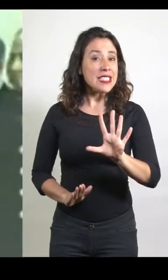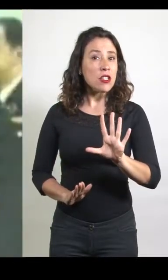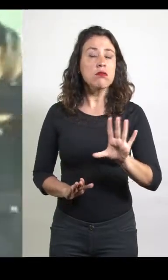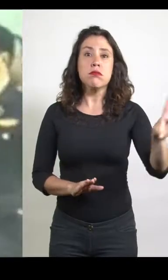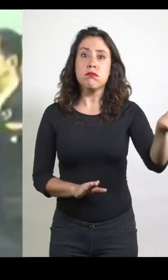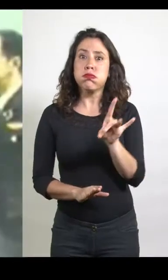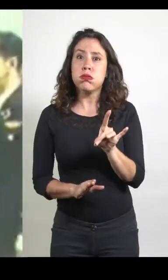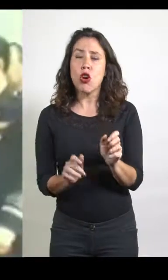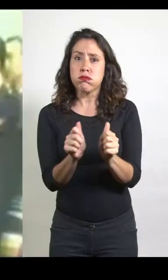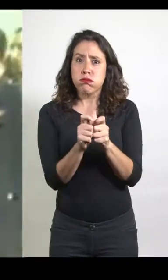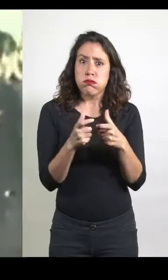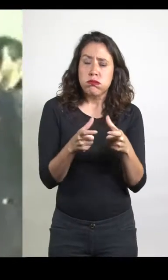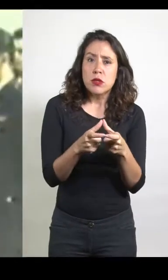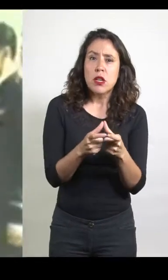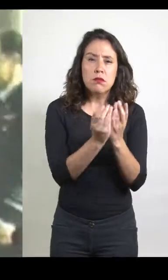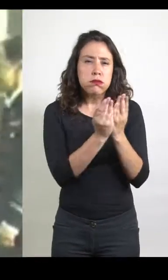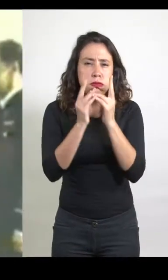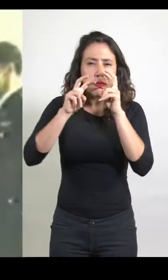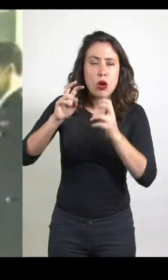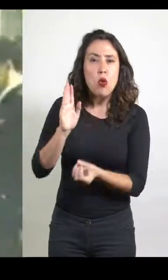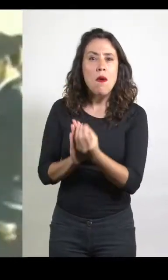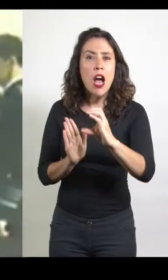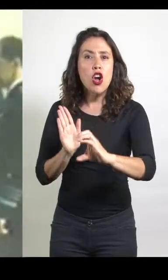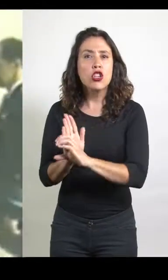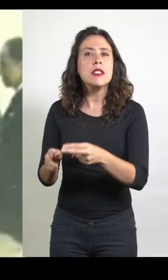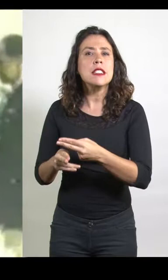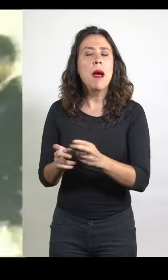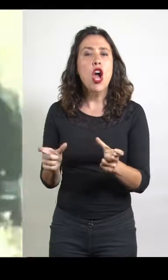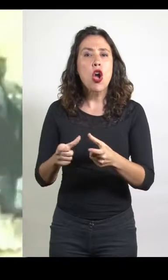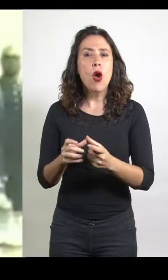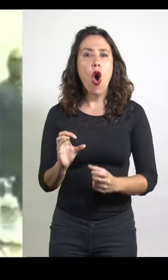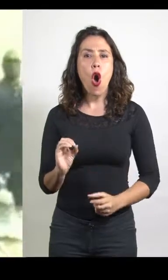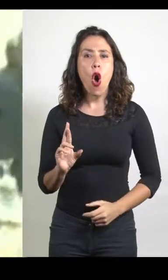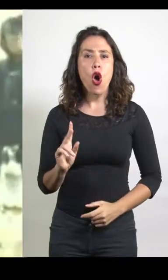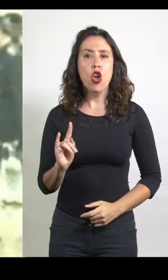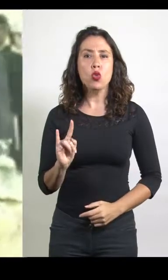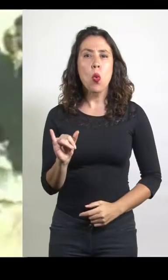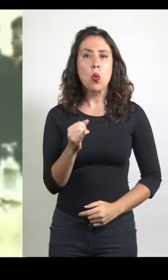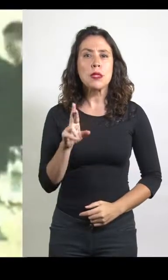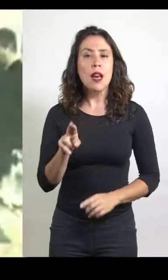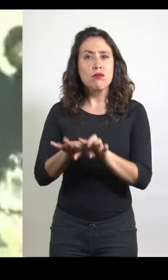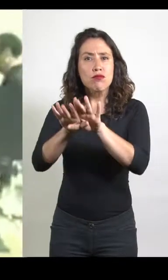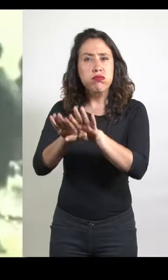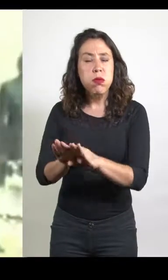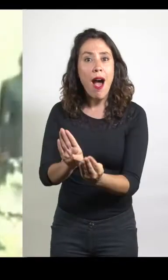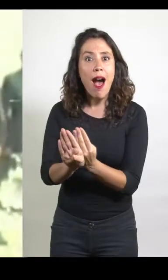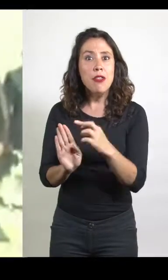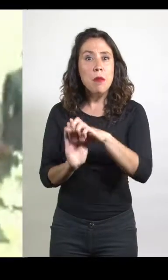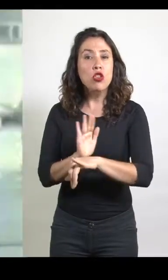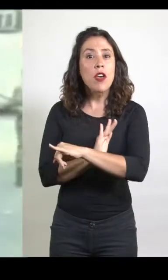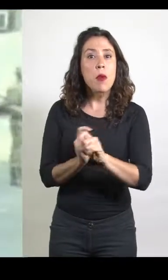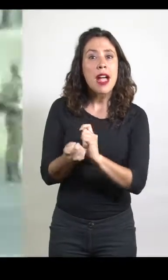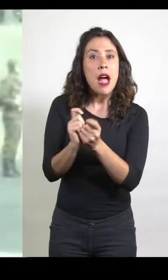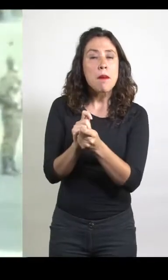Se designó una comisión de estudios de la nueva Constitución, conocida como Comisión Ortúzar, que redactó un anteproyecto que fue